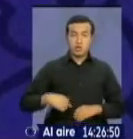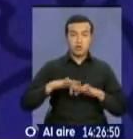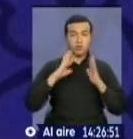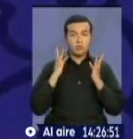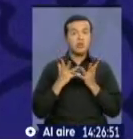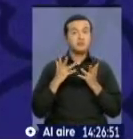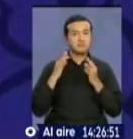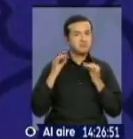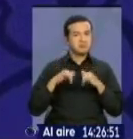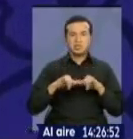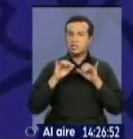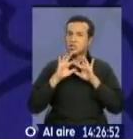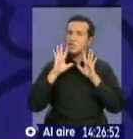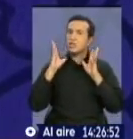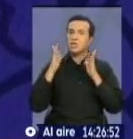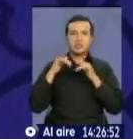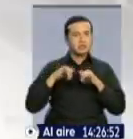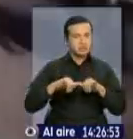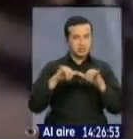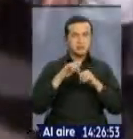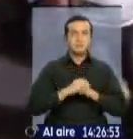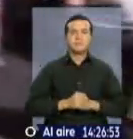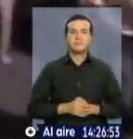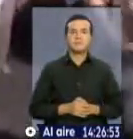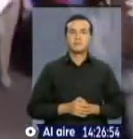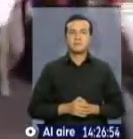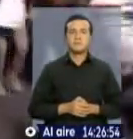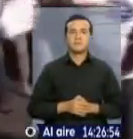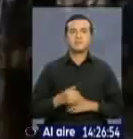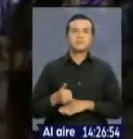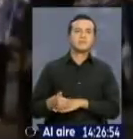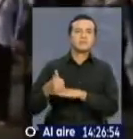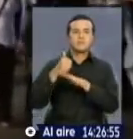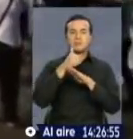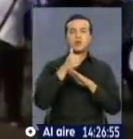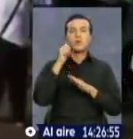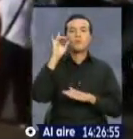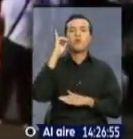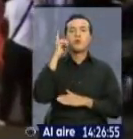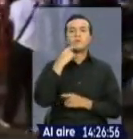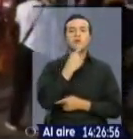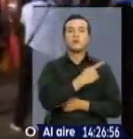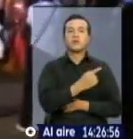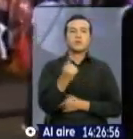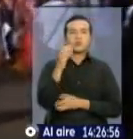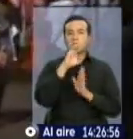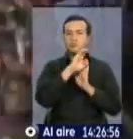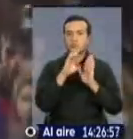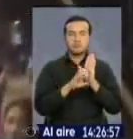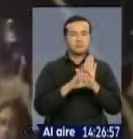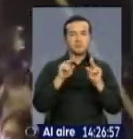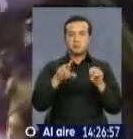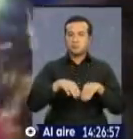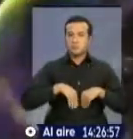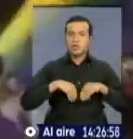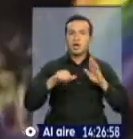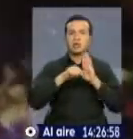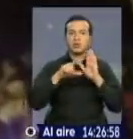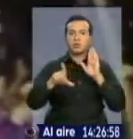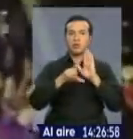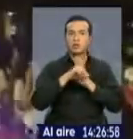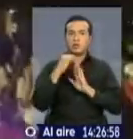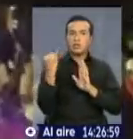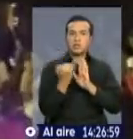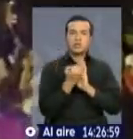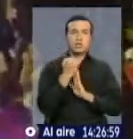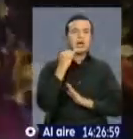globalización es una tendencia histórica irreversible. El Tribunal Constitucional de Bolivia declaró inconstitucional parte de un artículo de ley sobre la identidad